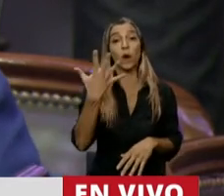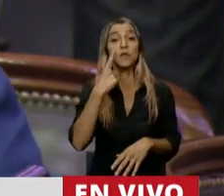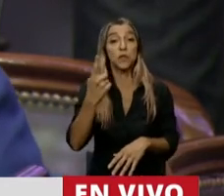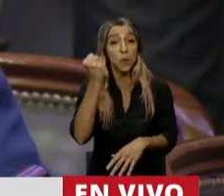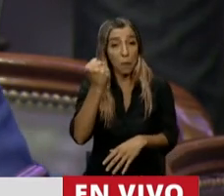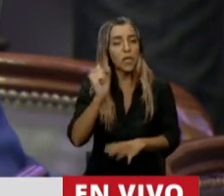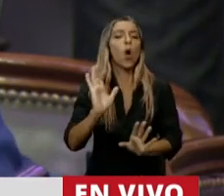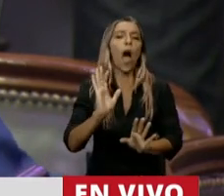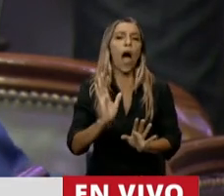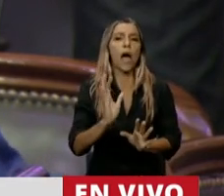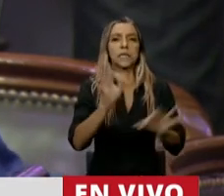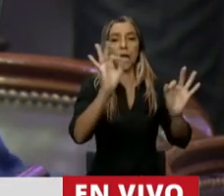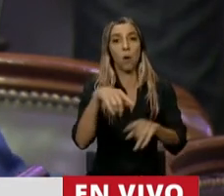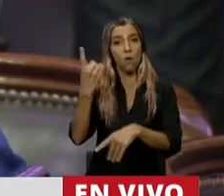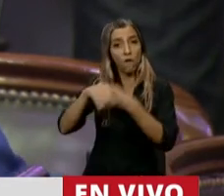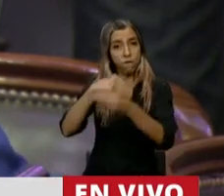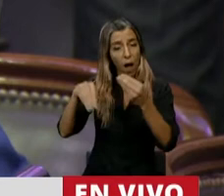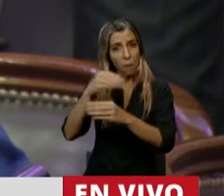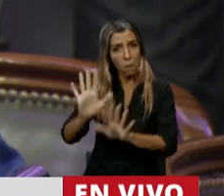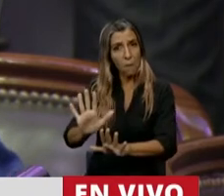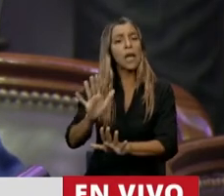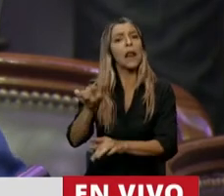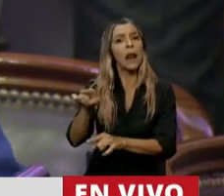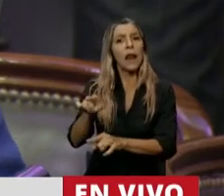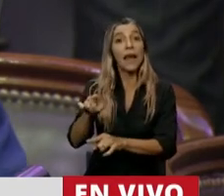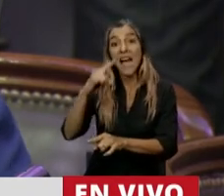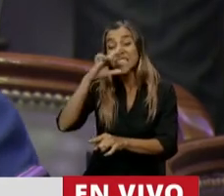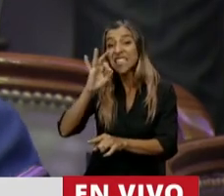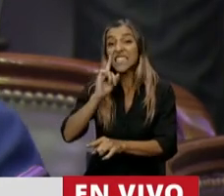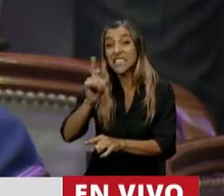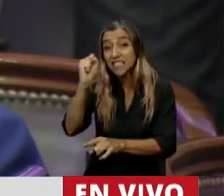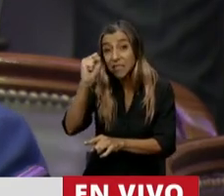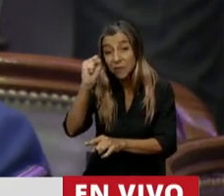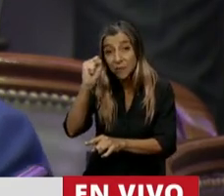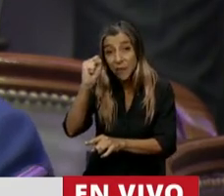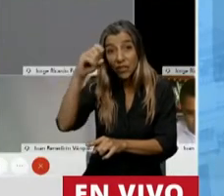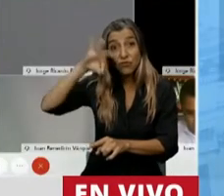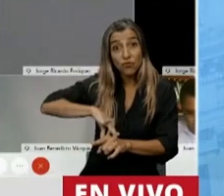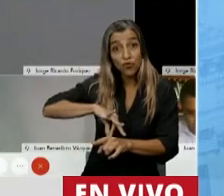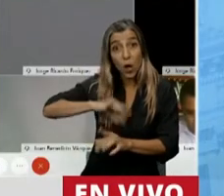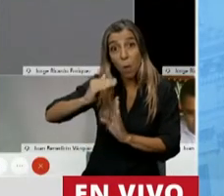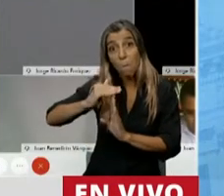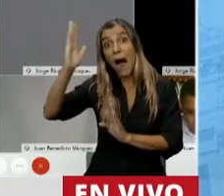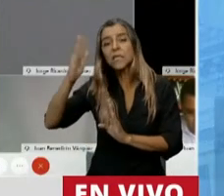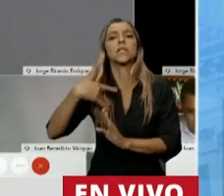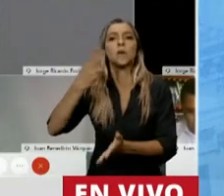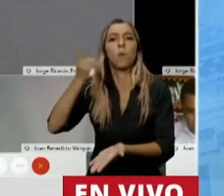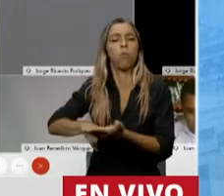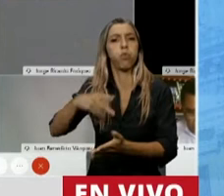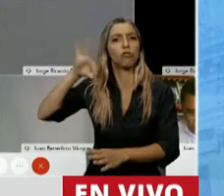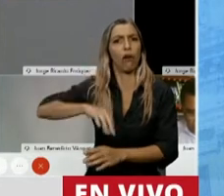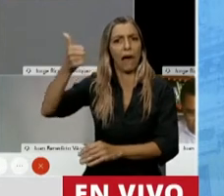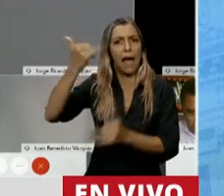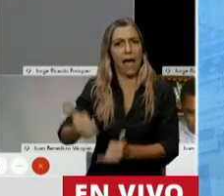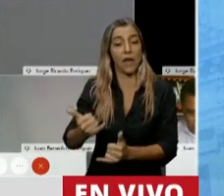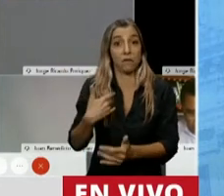Ahora, una familia tipo que tiene ingresos mayores a 70.000 tiene que pagar impuesto a las ganancias. Más de